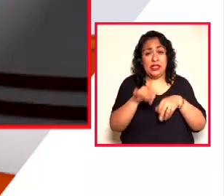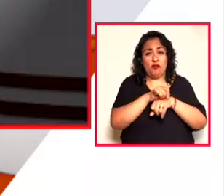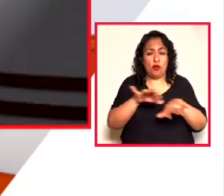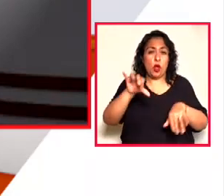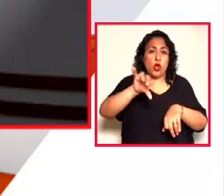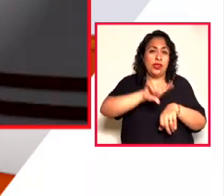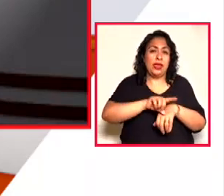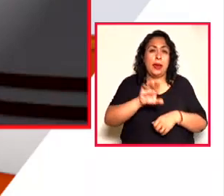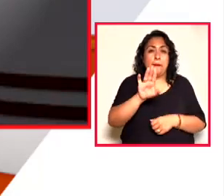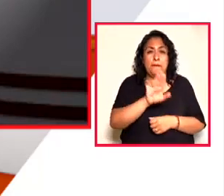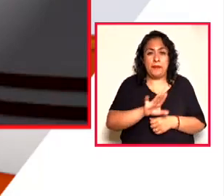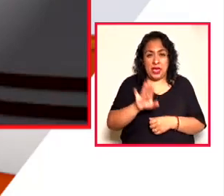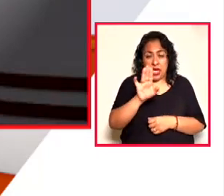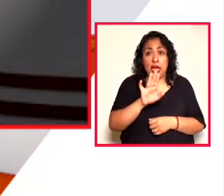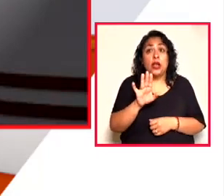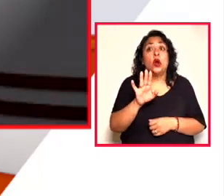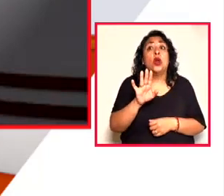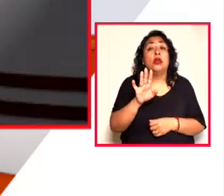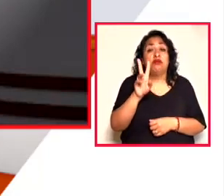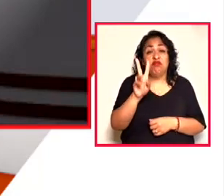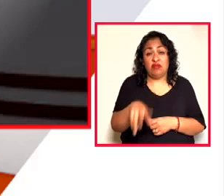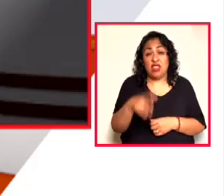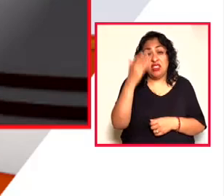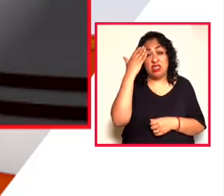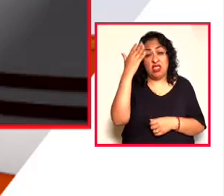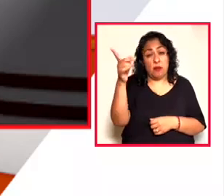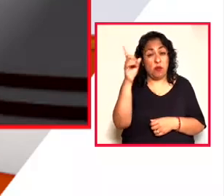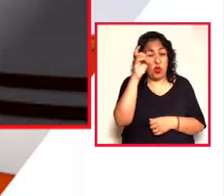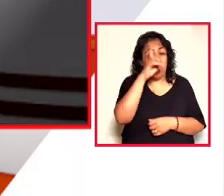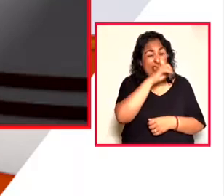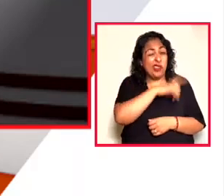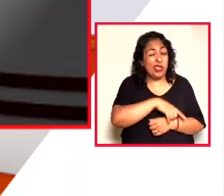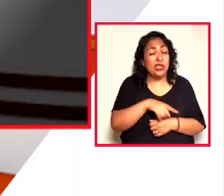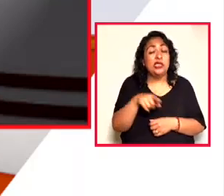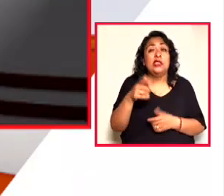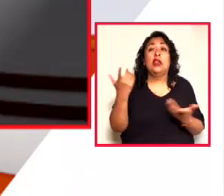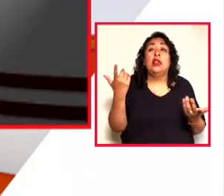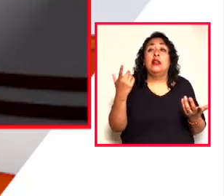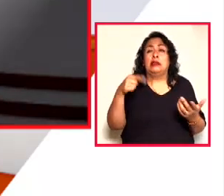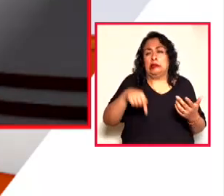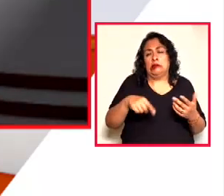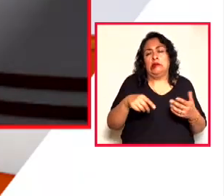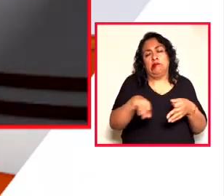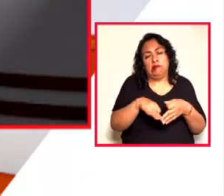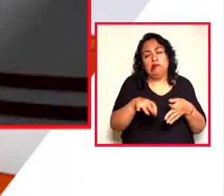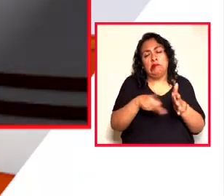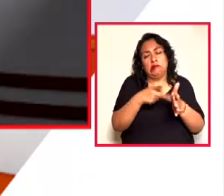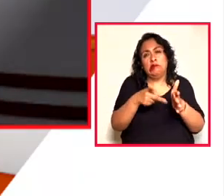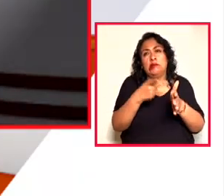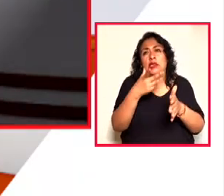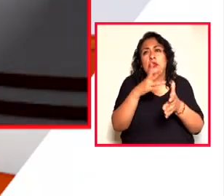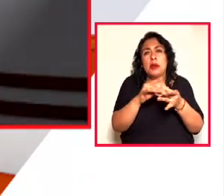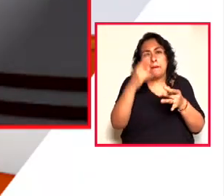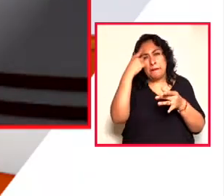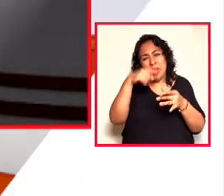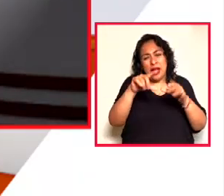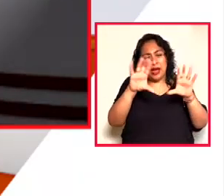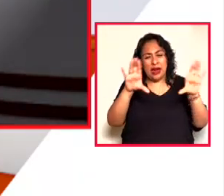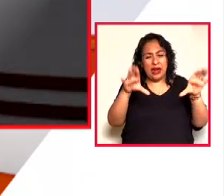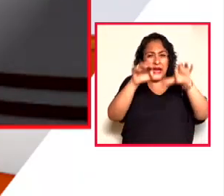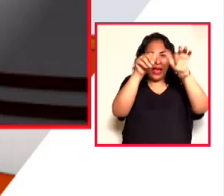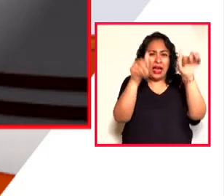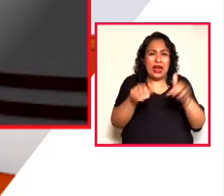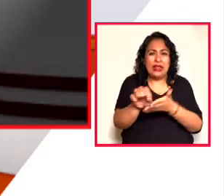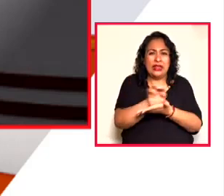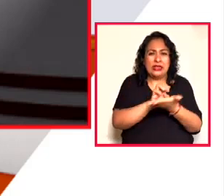miércoles. Ha sido tiempos muy complicados, lo hemos referido aquí en varias ocasiones, para las artes escénicas de manera particular,